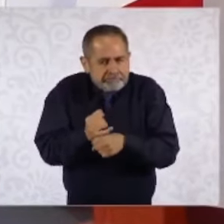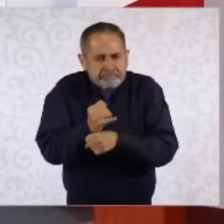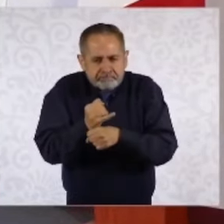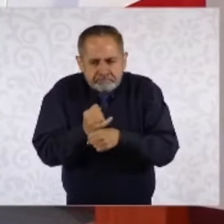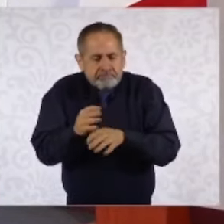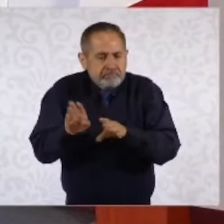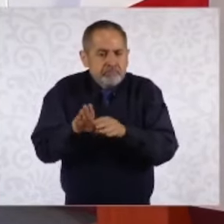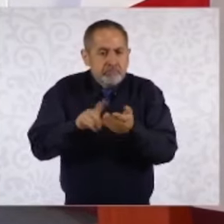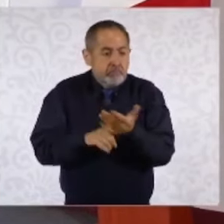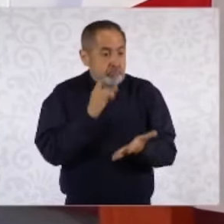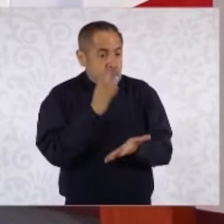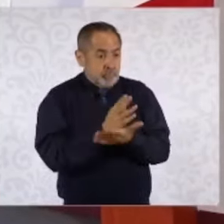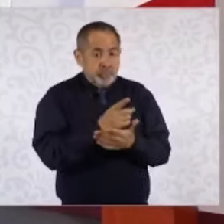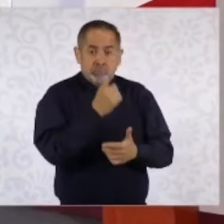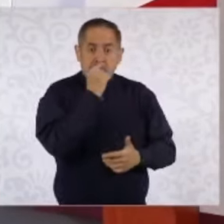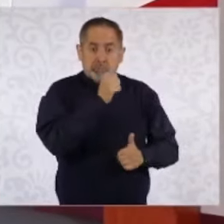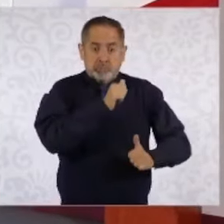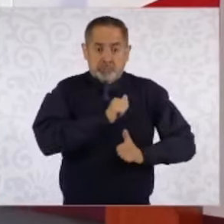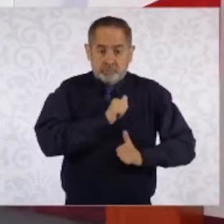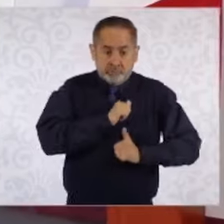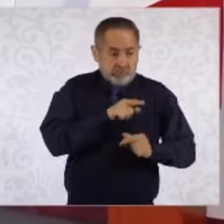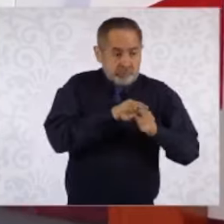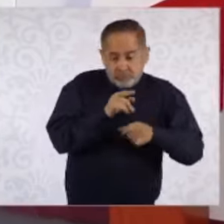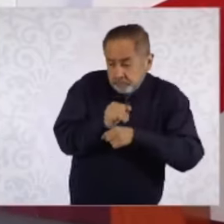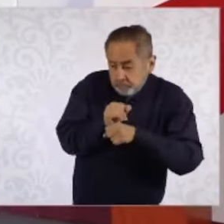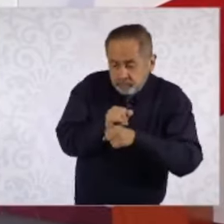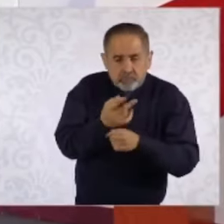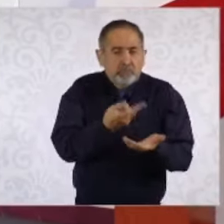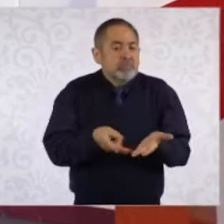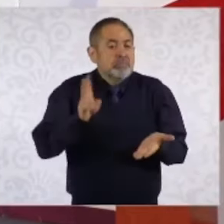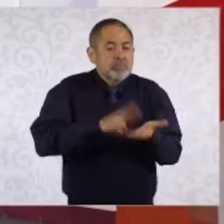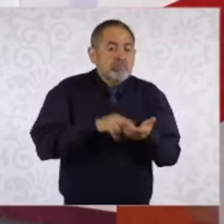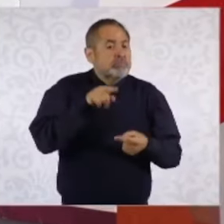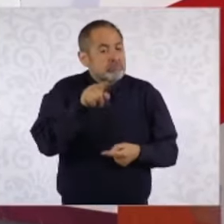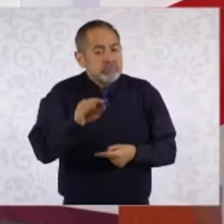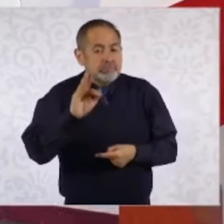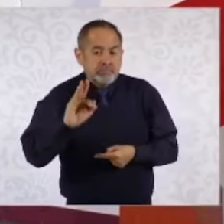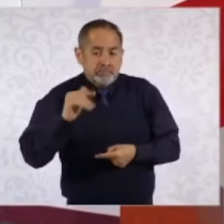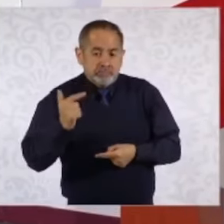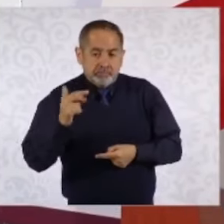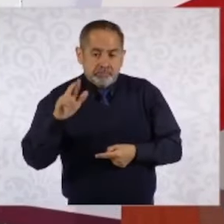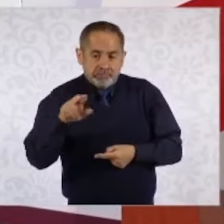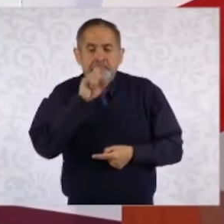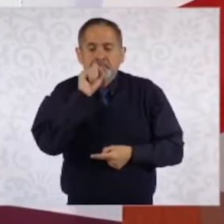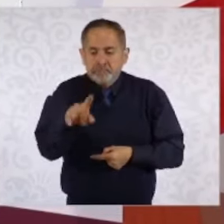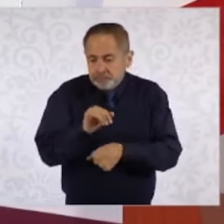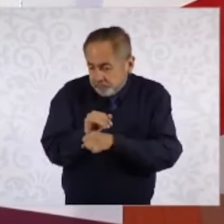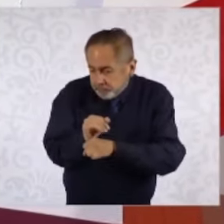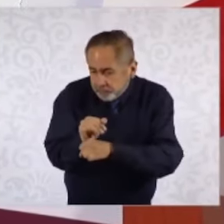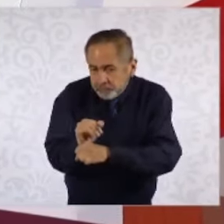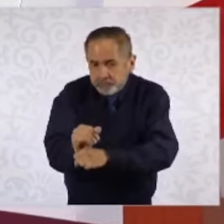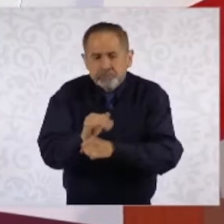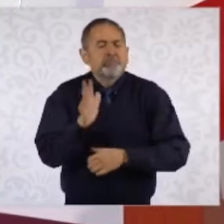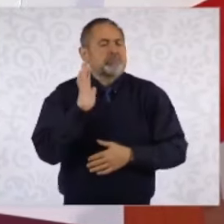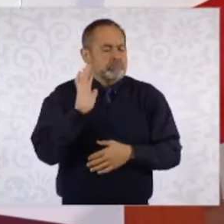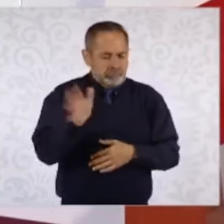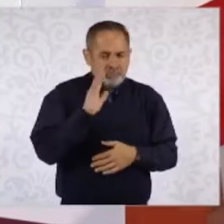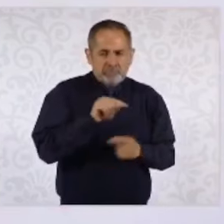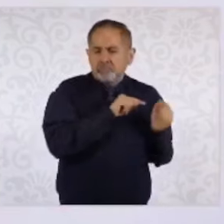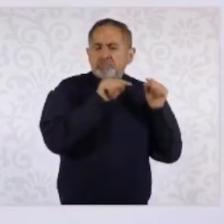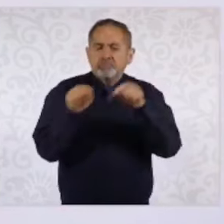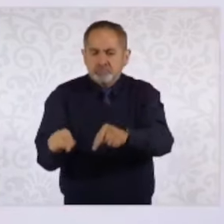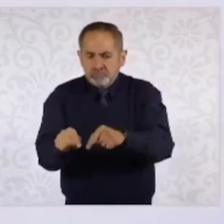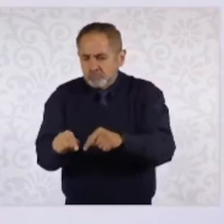no solamente es la policía militar quien tiene que hacer la investigación, sino la Fiscalía General de la República. Y ya están los elementos